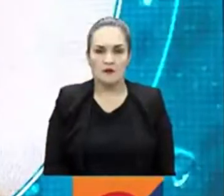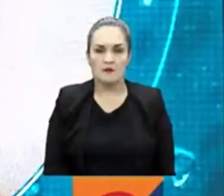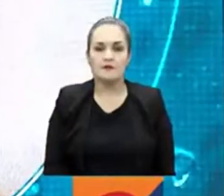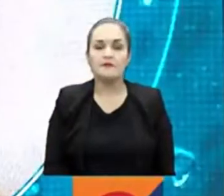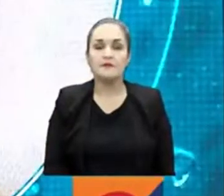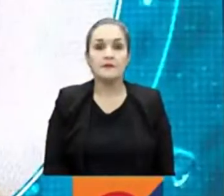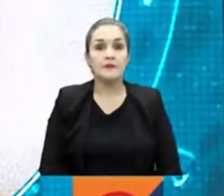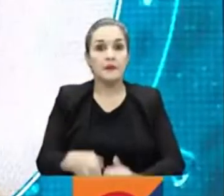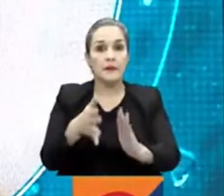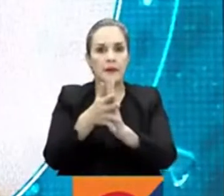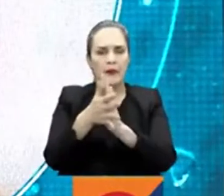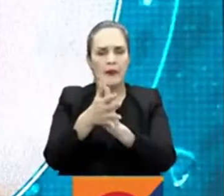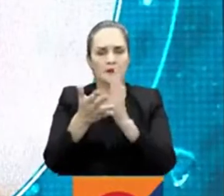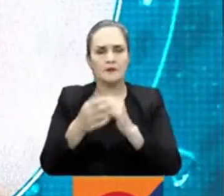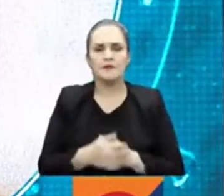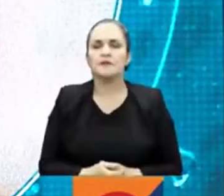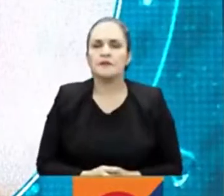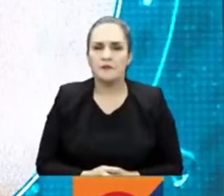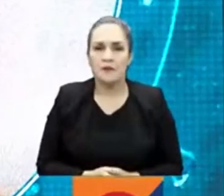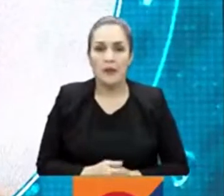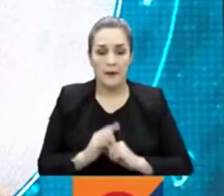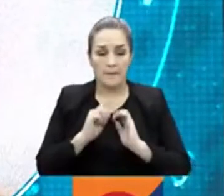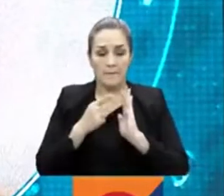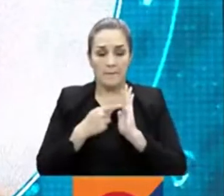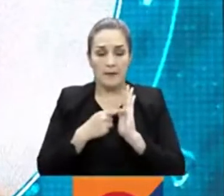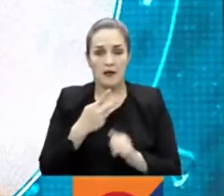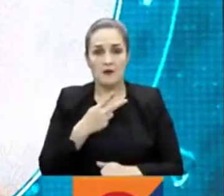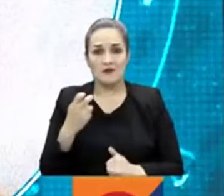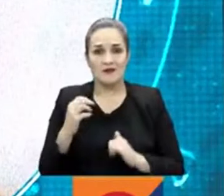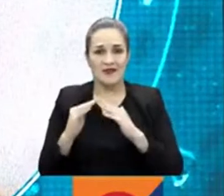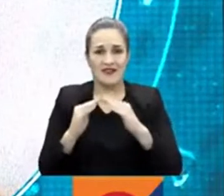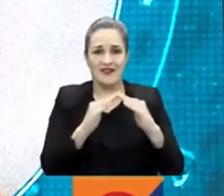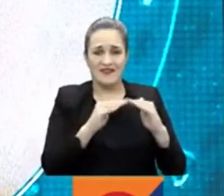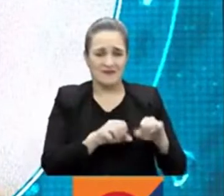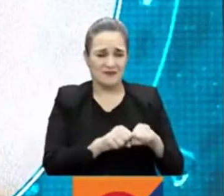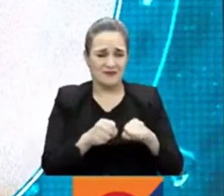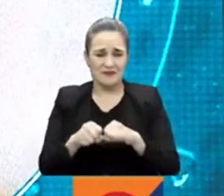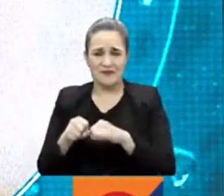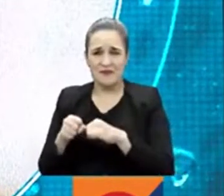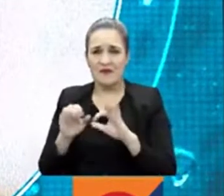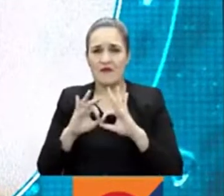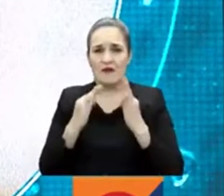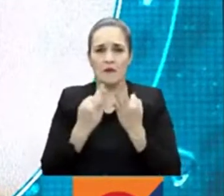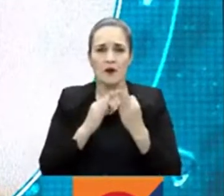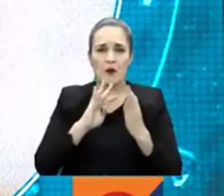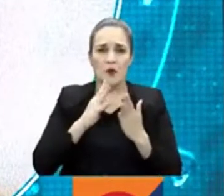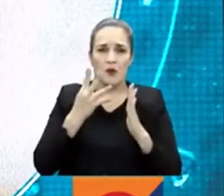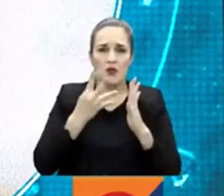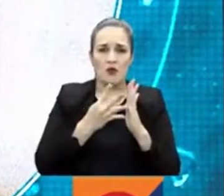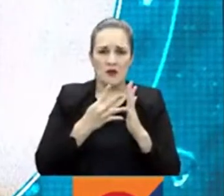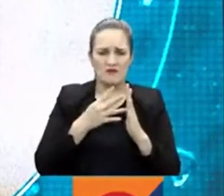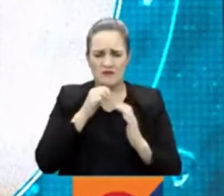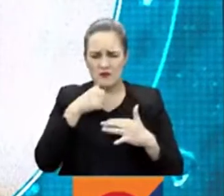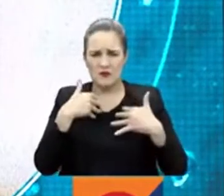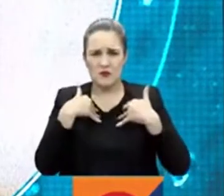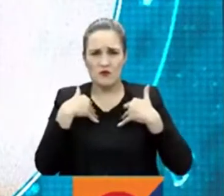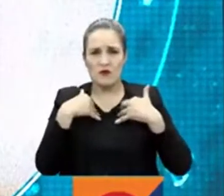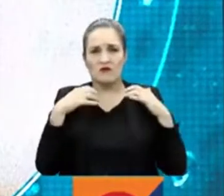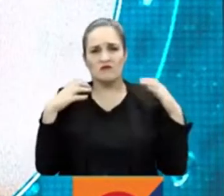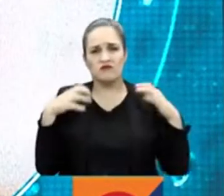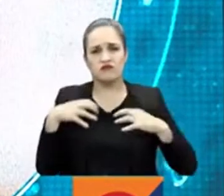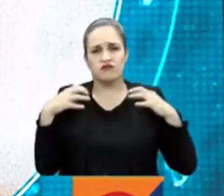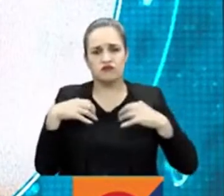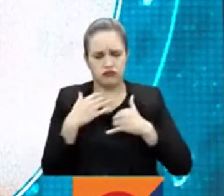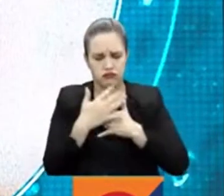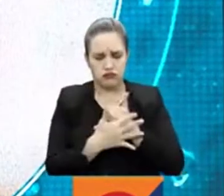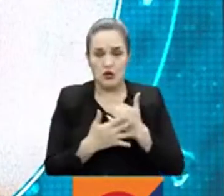Y escuchen esto, al menos 1.200 viviendas afectadas y más de 4.000 familias damnificadas, ese saldo de la temporada de lluvias.